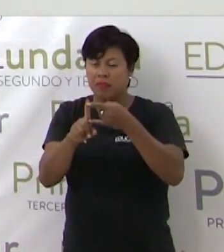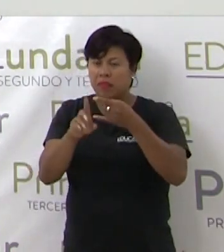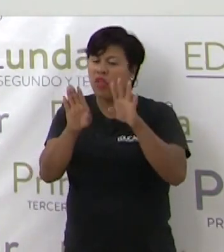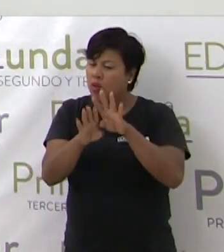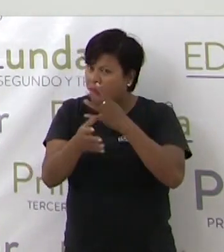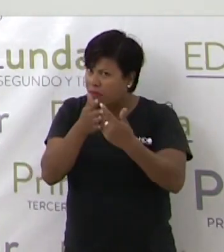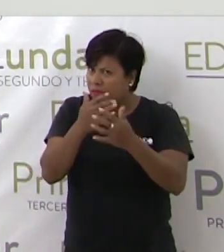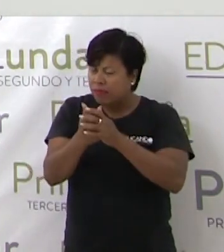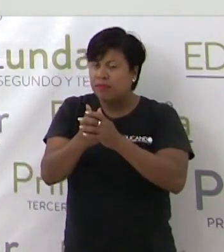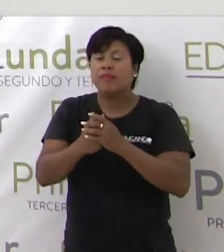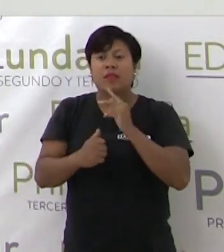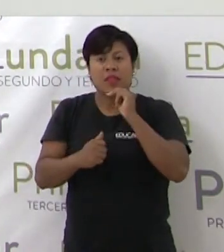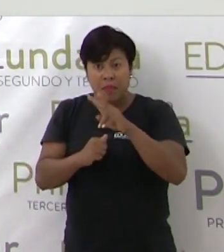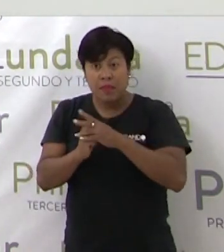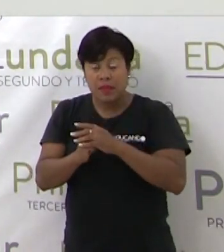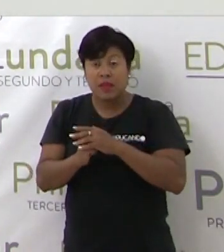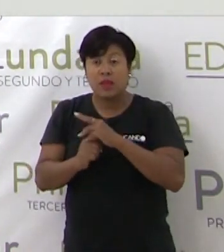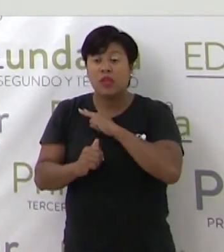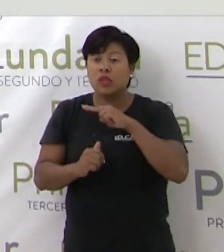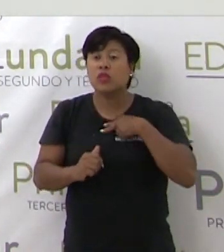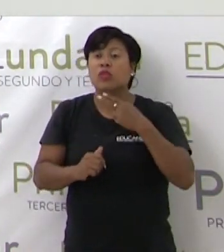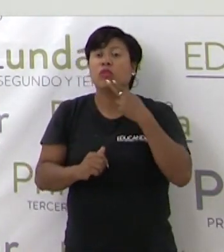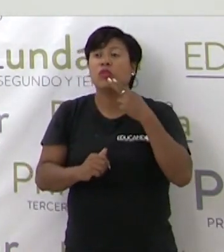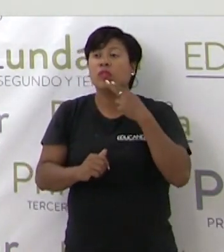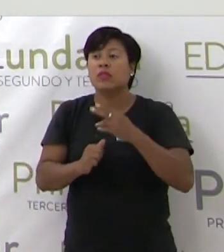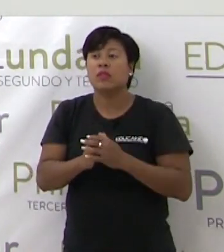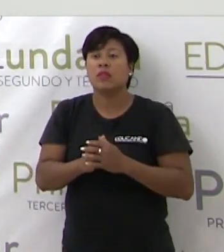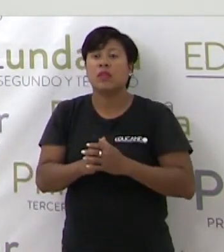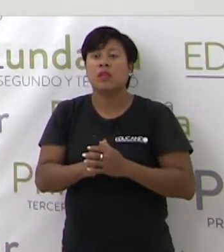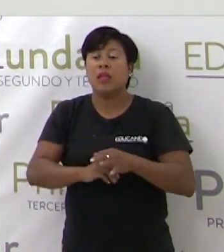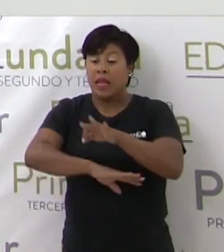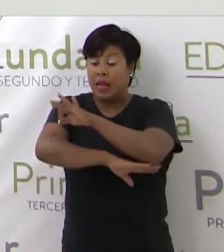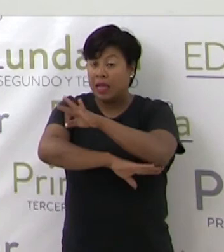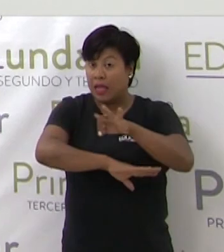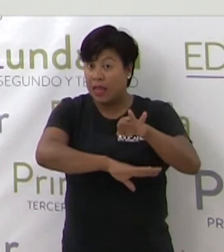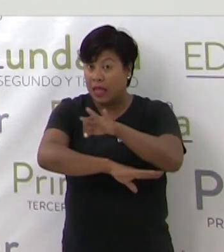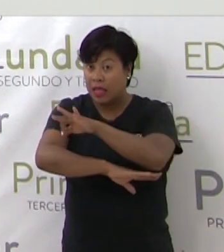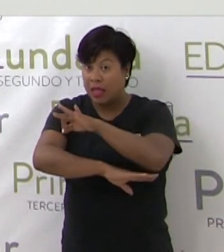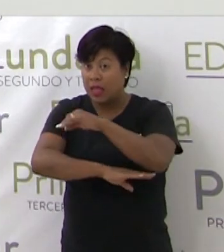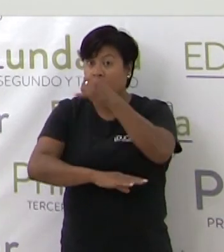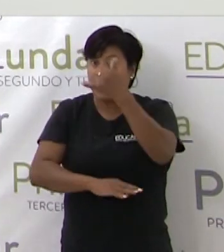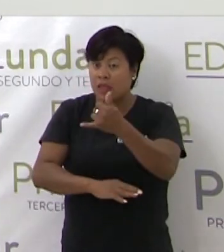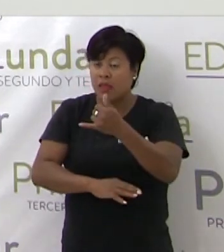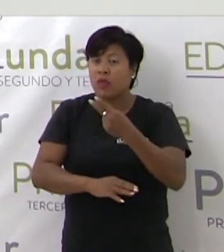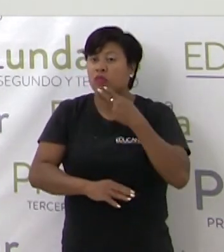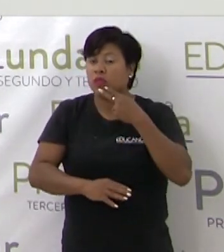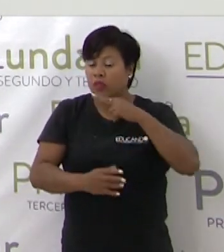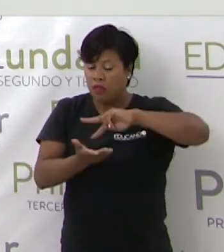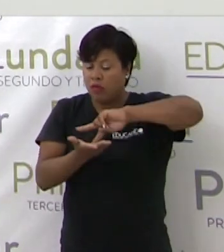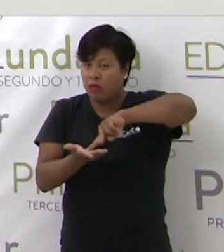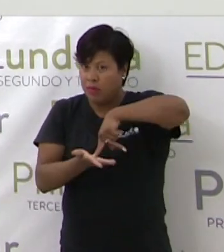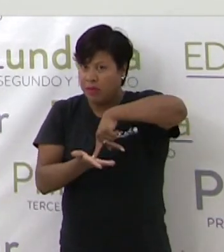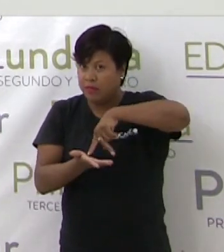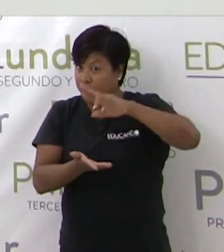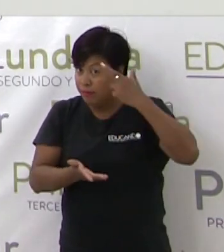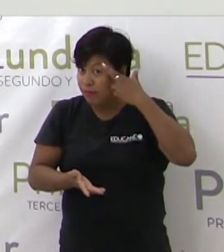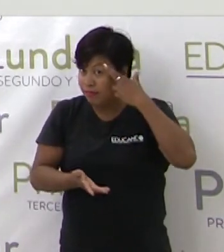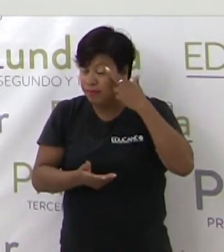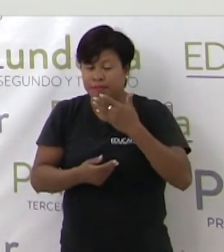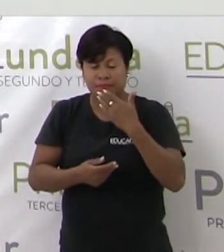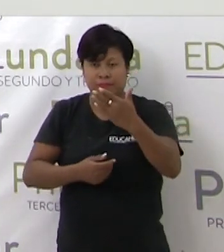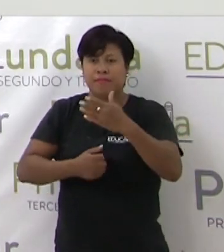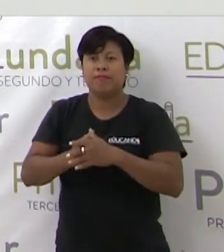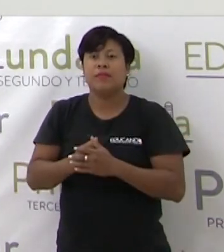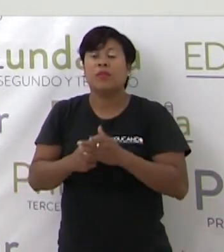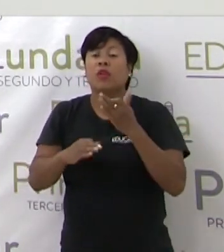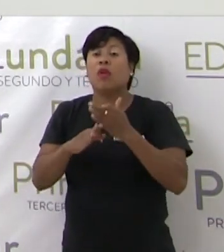cuales las trazamos utilizando la regla y utilizando el compás. ¿Lo recuerdan? Pues bueno, hoy